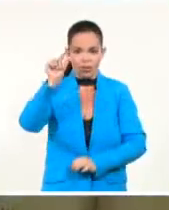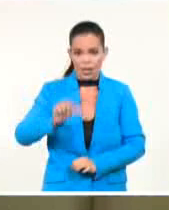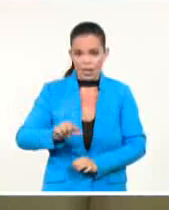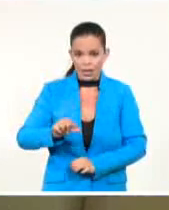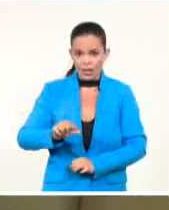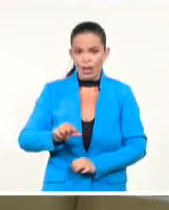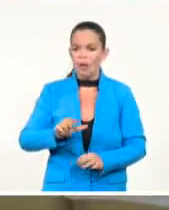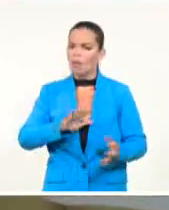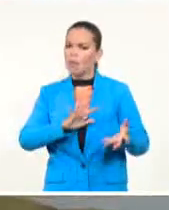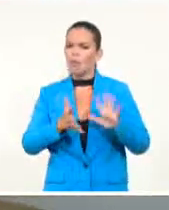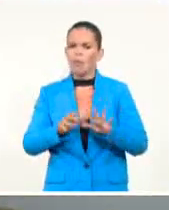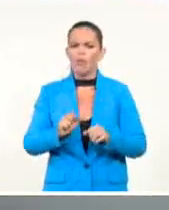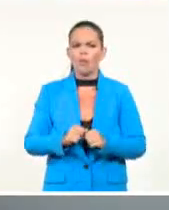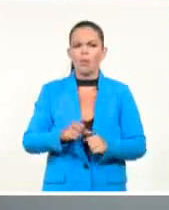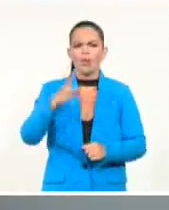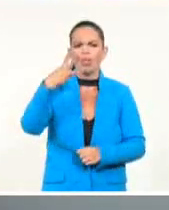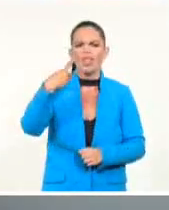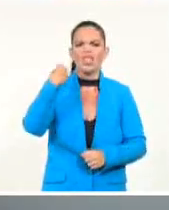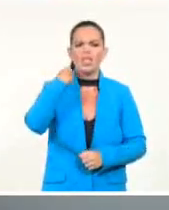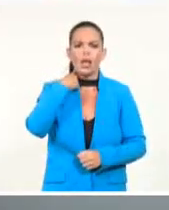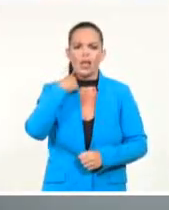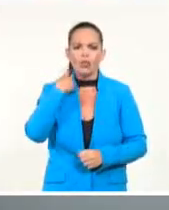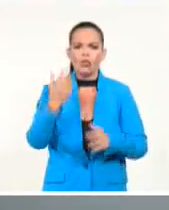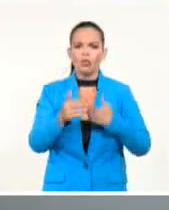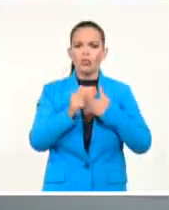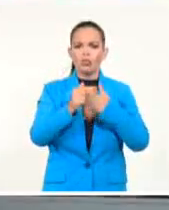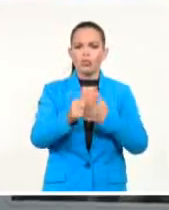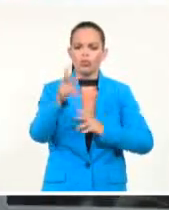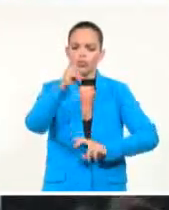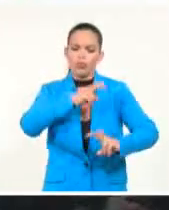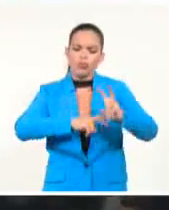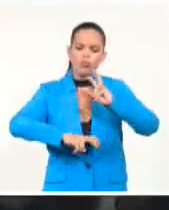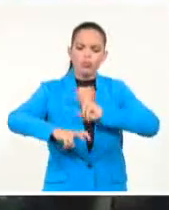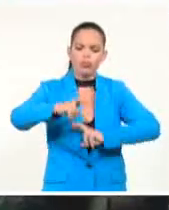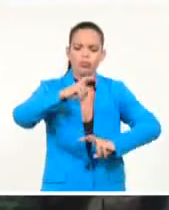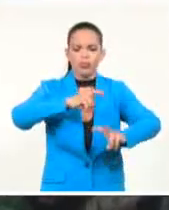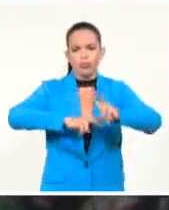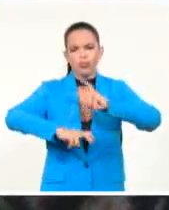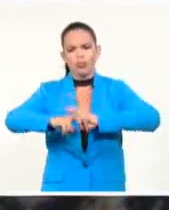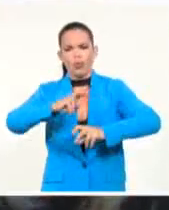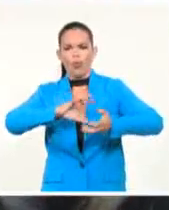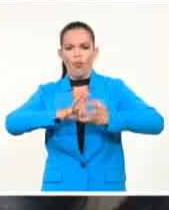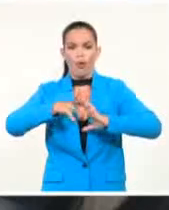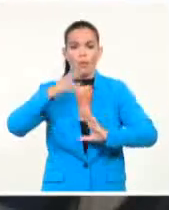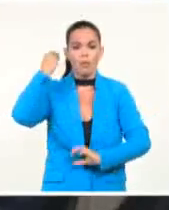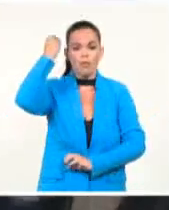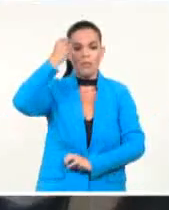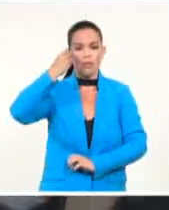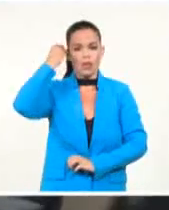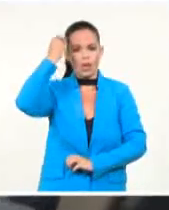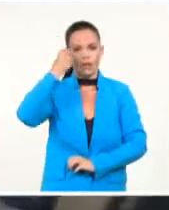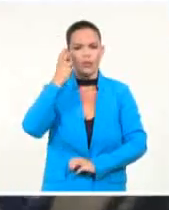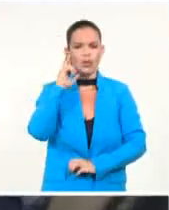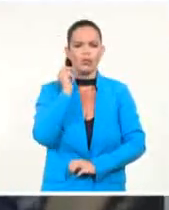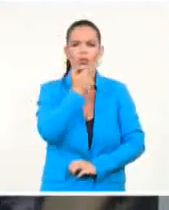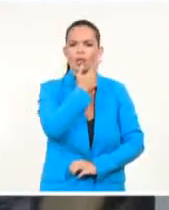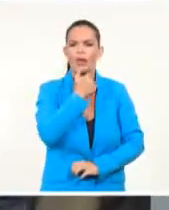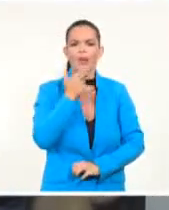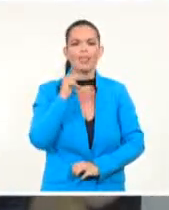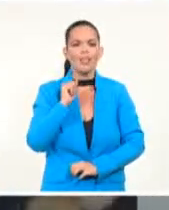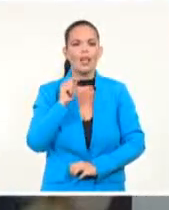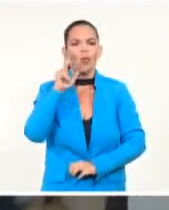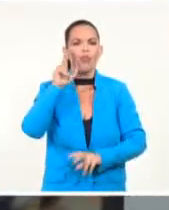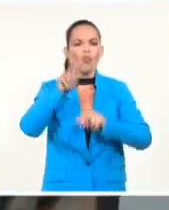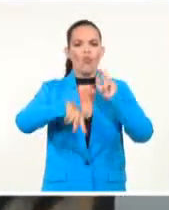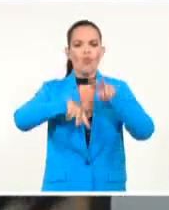hace 3 años una investigación sobre imagen, pensamiento e ideario martiano en los medios de comunicación.